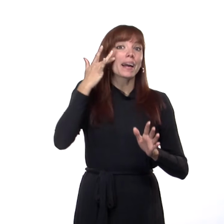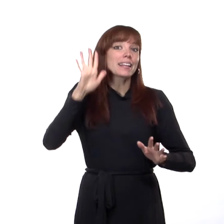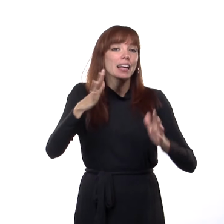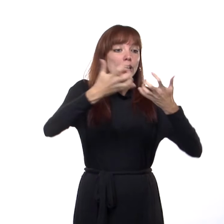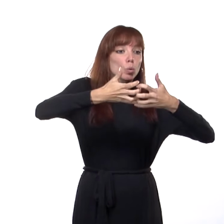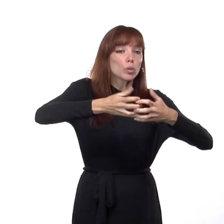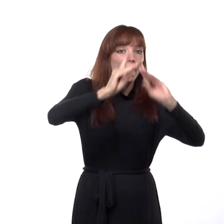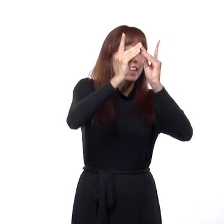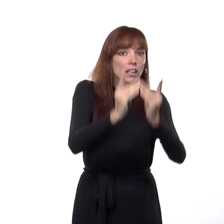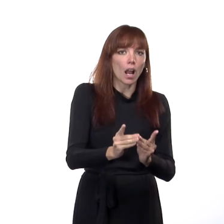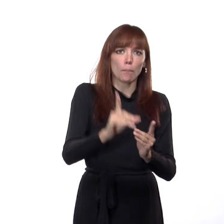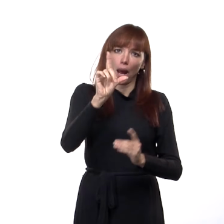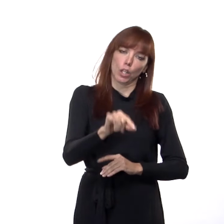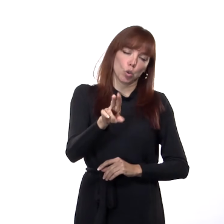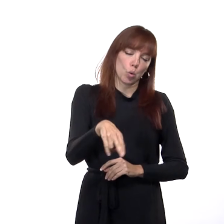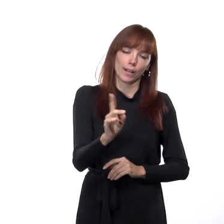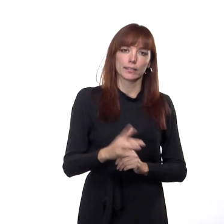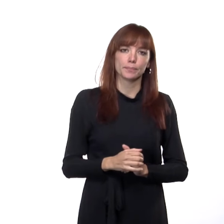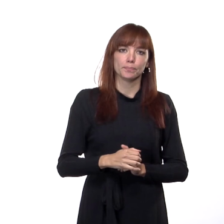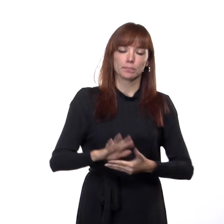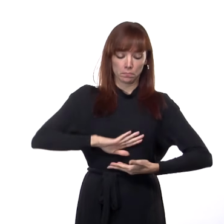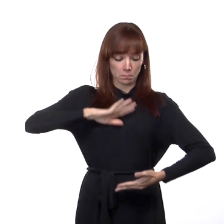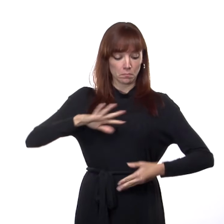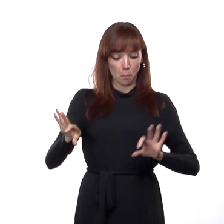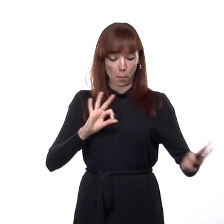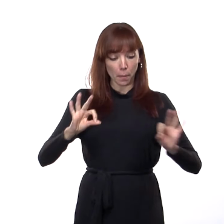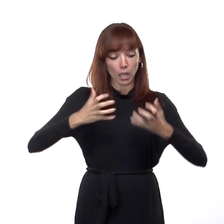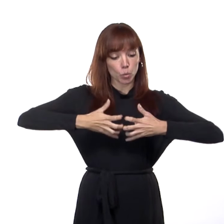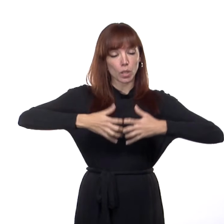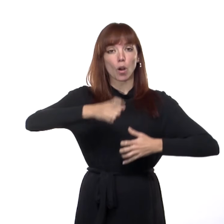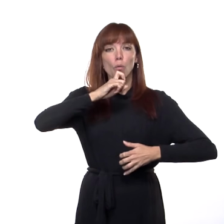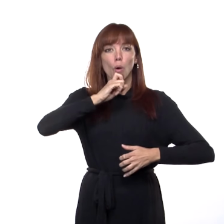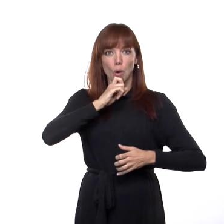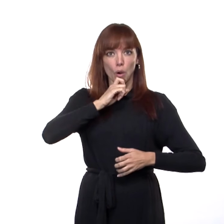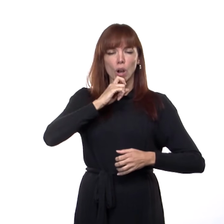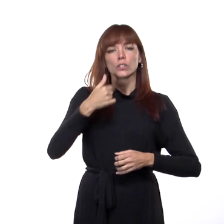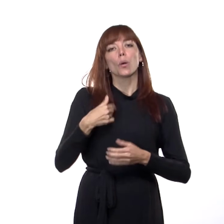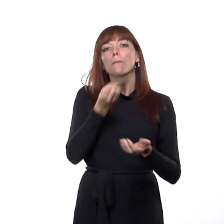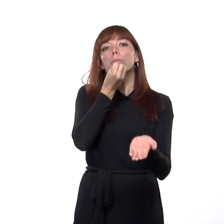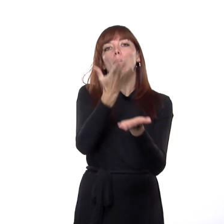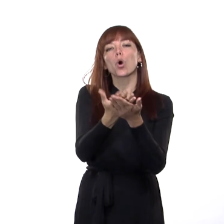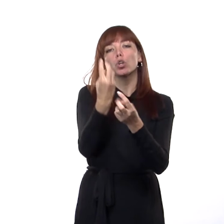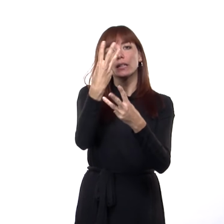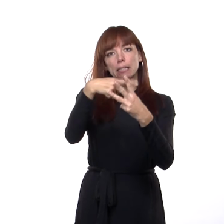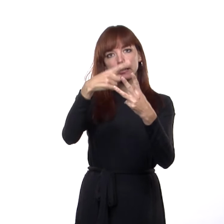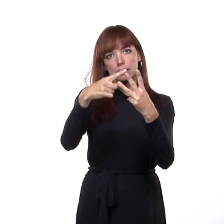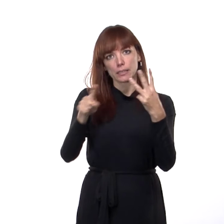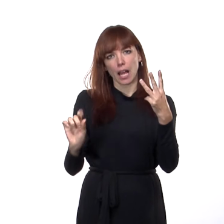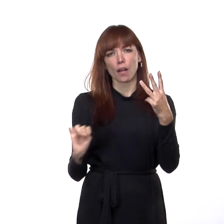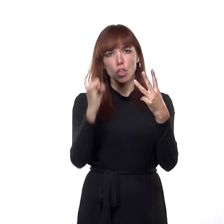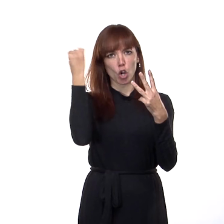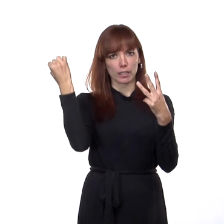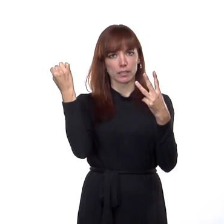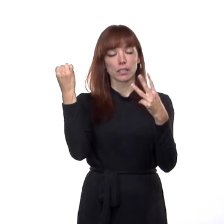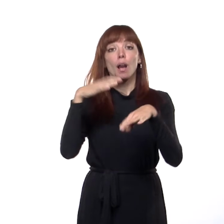como deben de prepararse las organizaciones para llevar a cabo la digitalización industrial bueno pues yo propongo tres acciones para